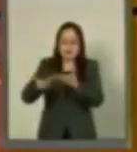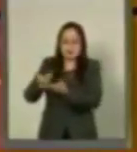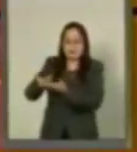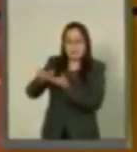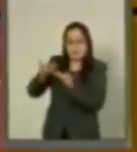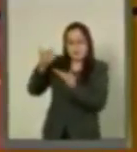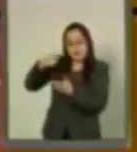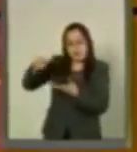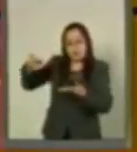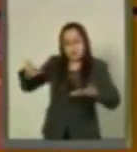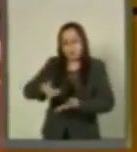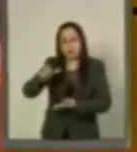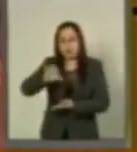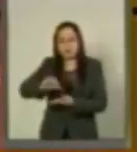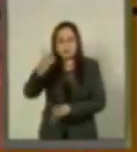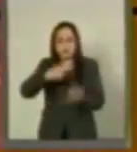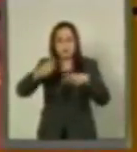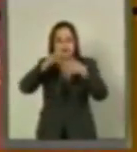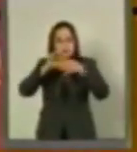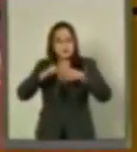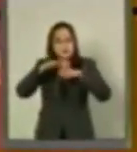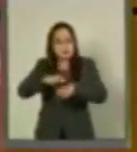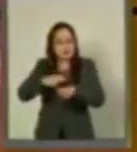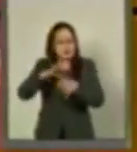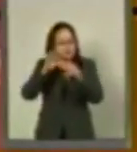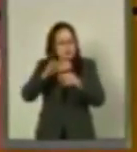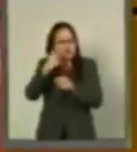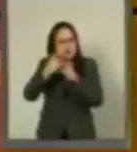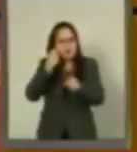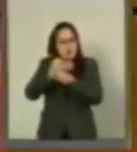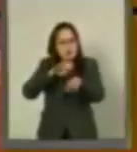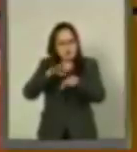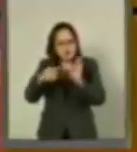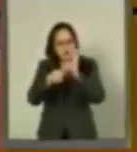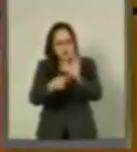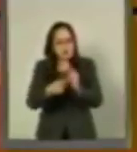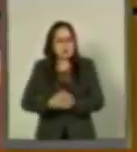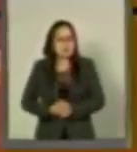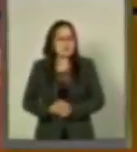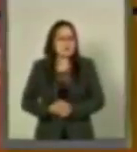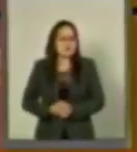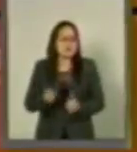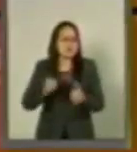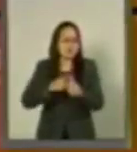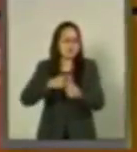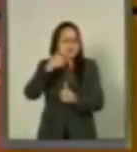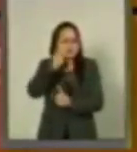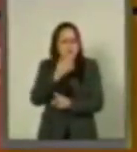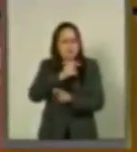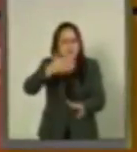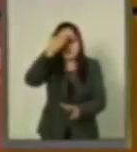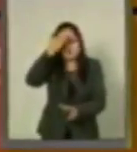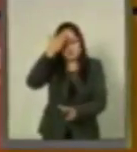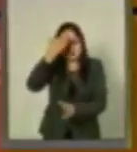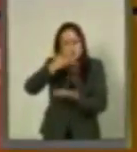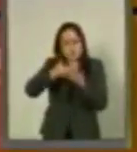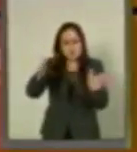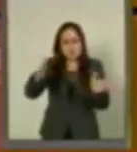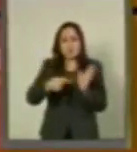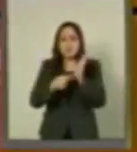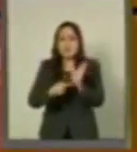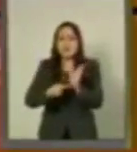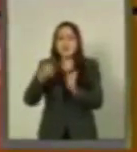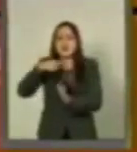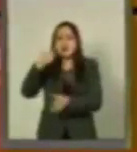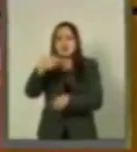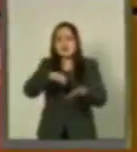para asistir a este ejercicio de rendición de cuentas. En primer lugar, permítame hacer aquí un reconocimiento público a su labor